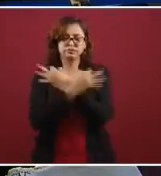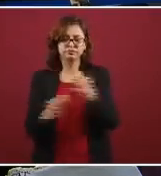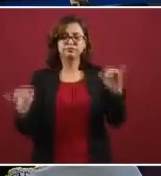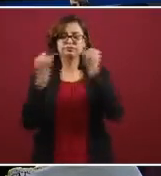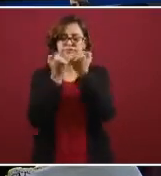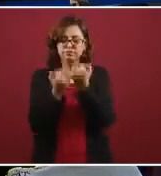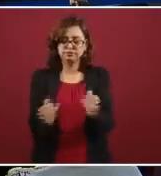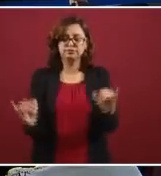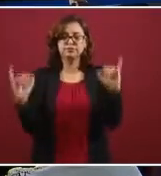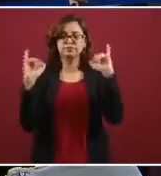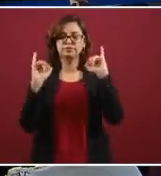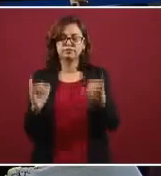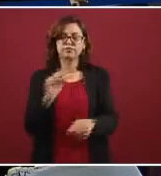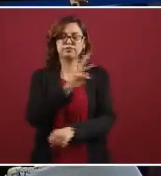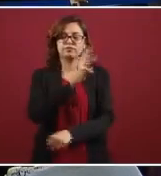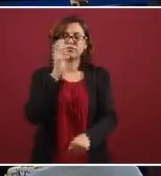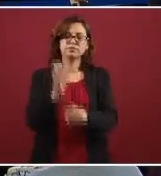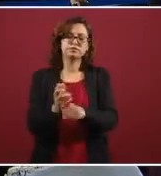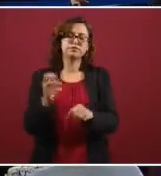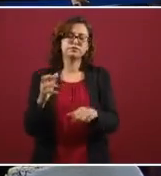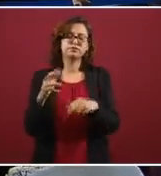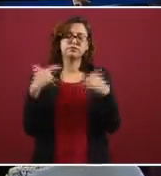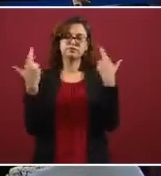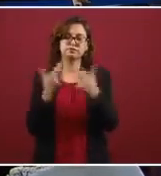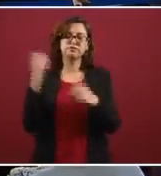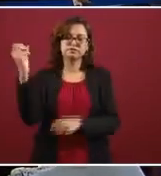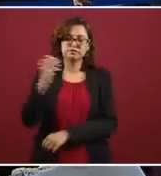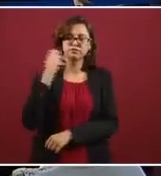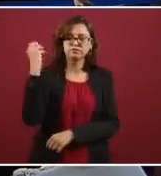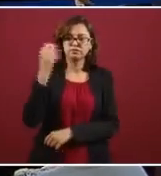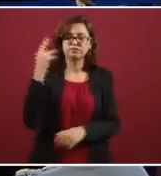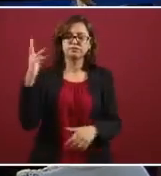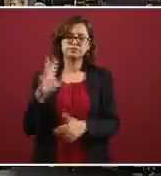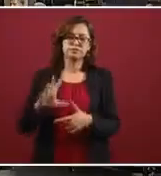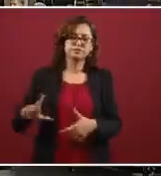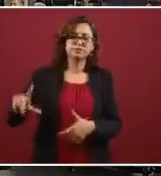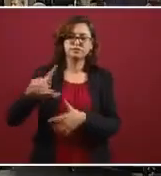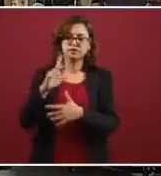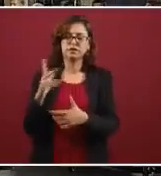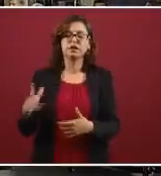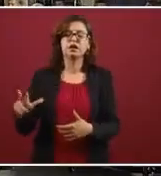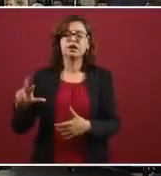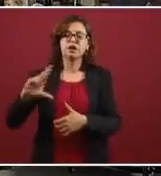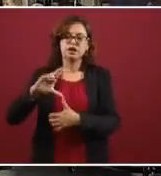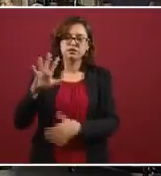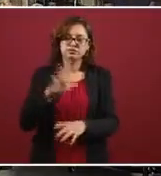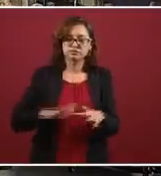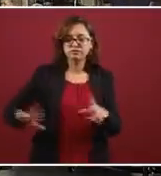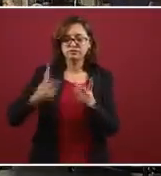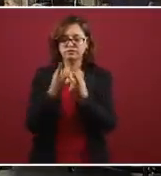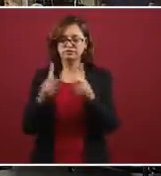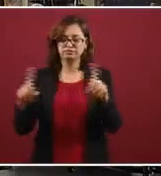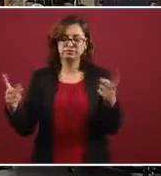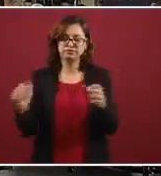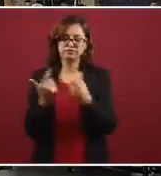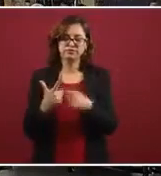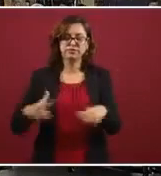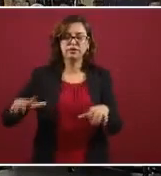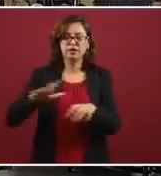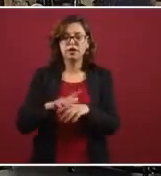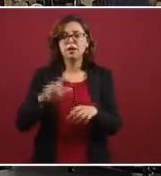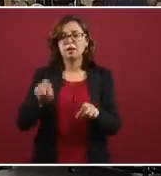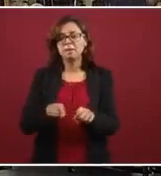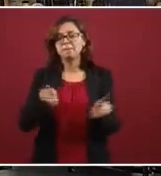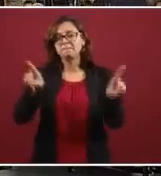de inauguración de la tercera reunión de la Conferencia Regional sobre Desarrollo Social de América Latina y el Caribe y el 11º